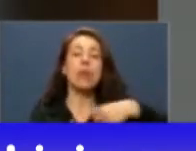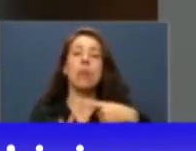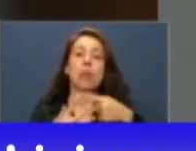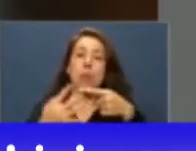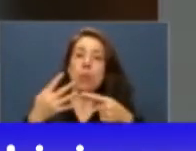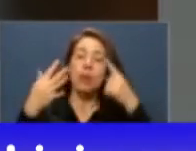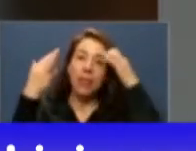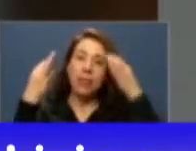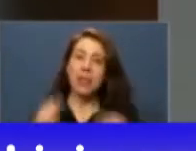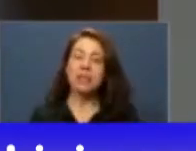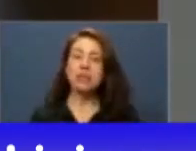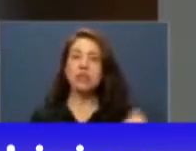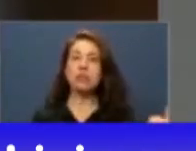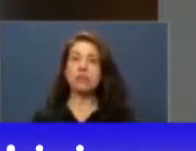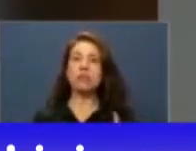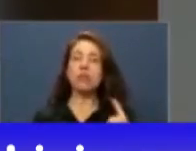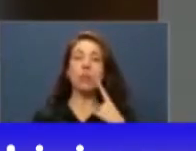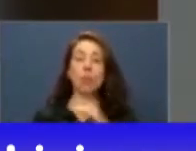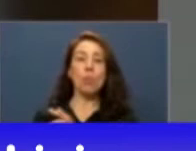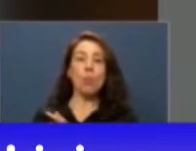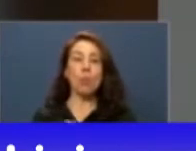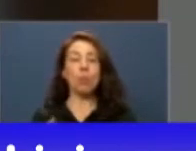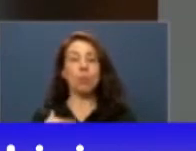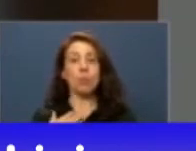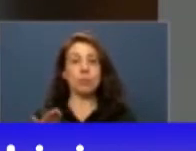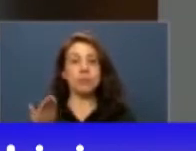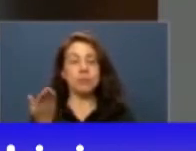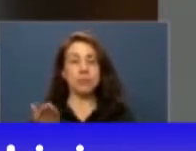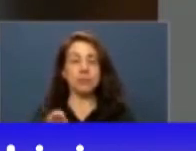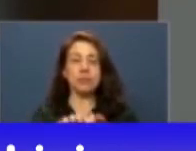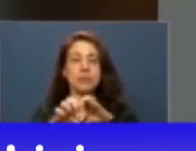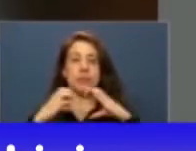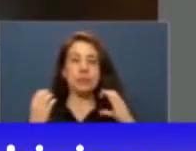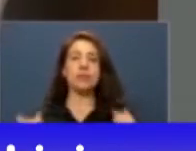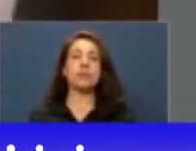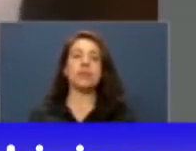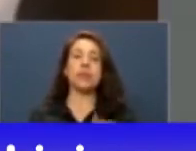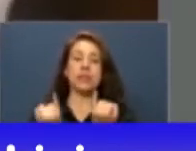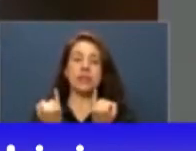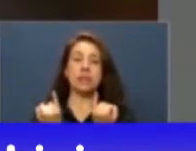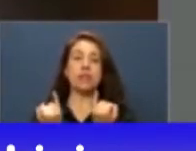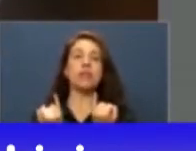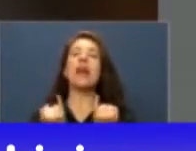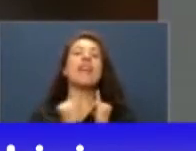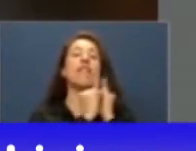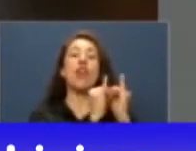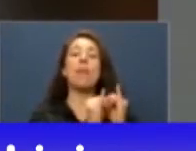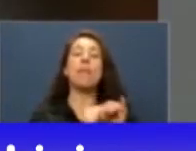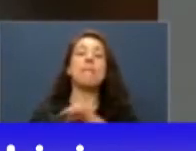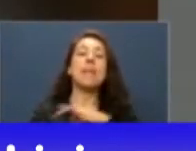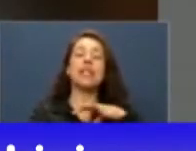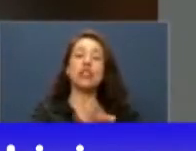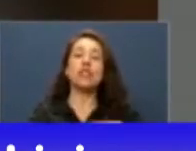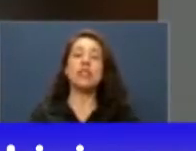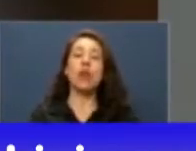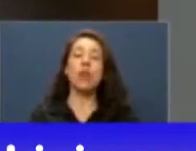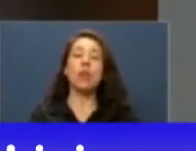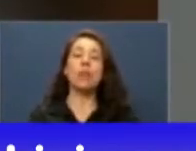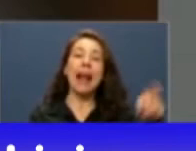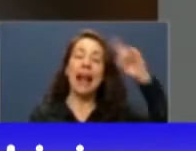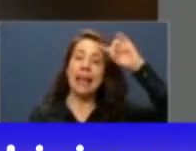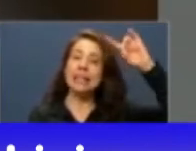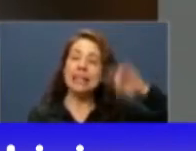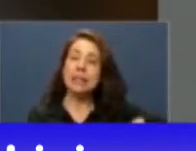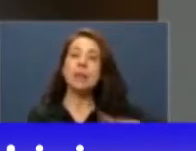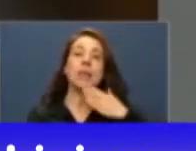de varias decisiones arbitrarias es por eso que solicitó a esta cámara que se informe al ministro de salud y oficio para que está al